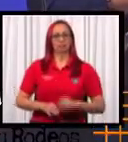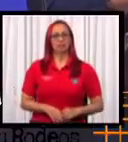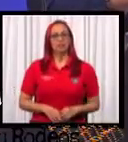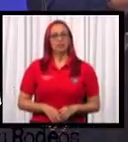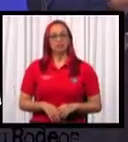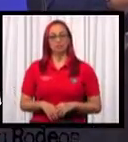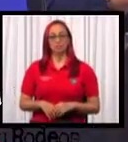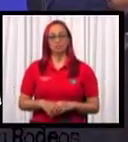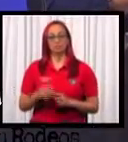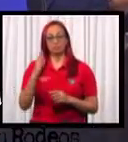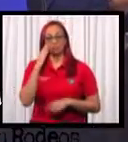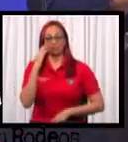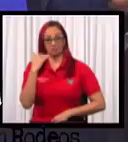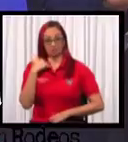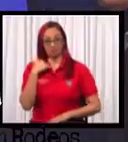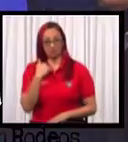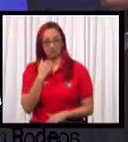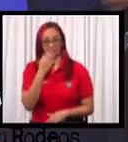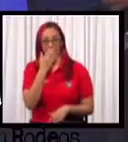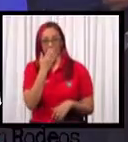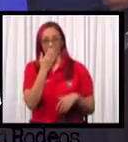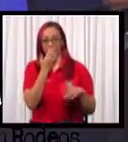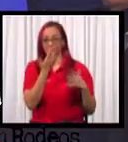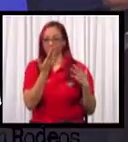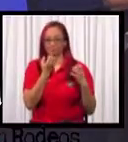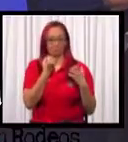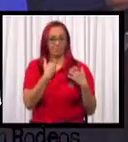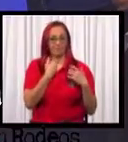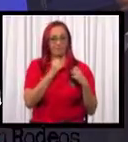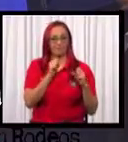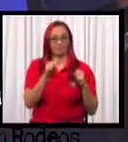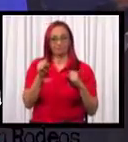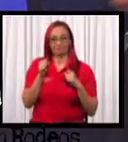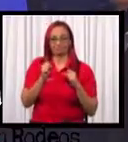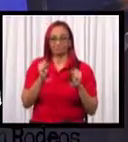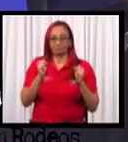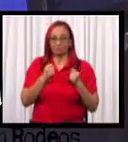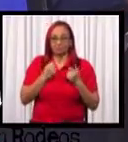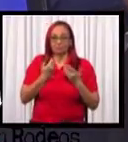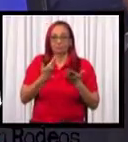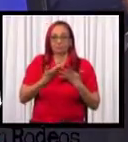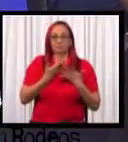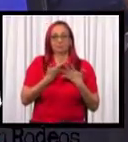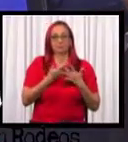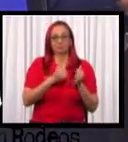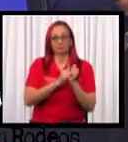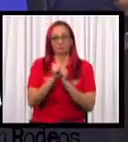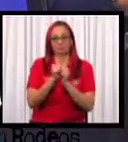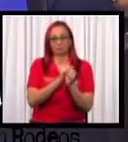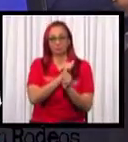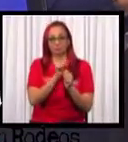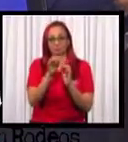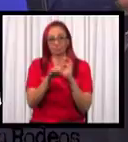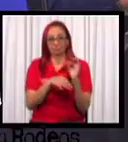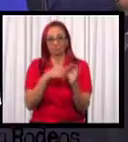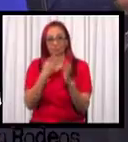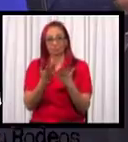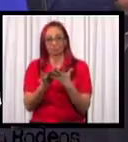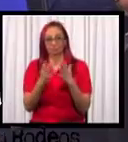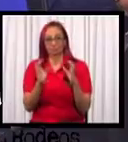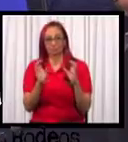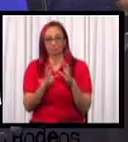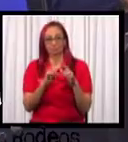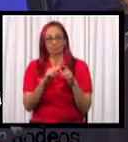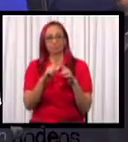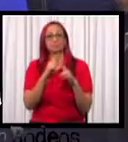encuentran una imposibilidad de poder llegar a competir con este tipo de mercados, y que